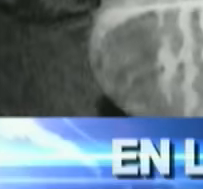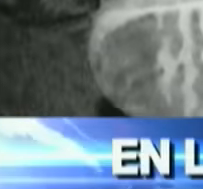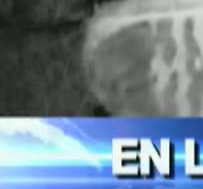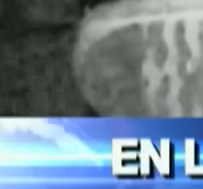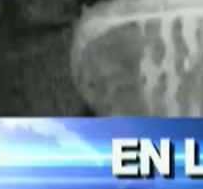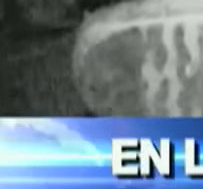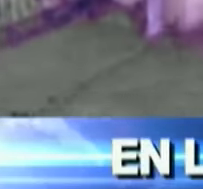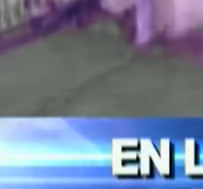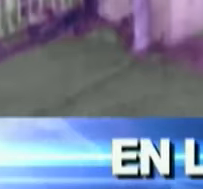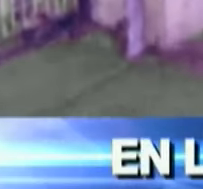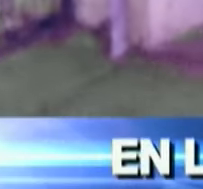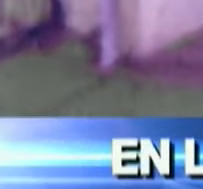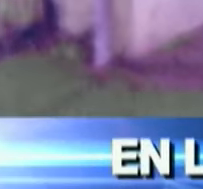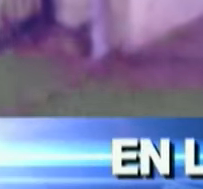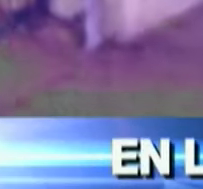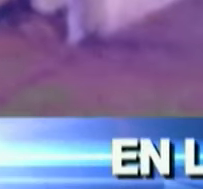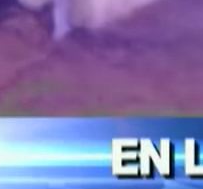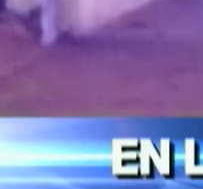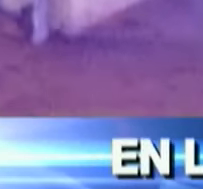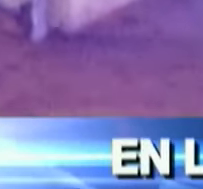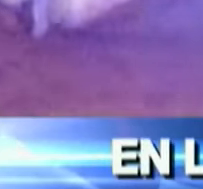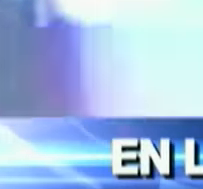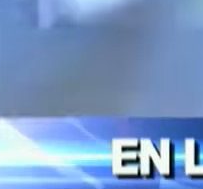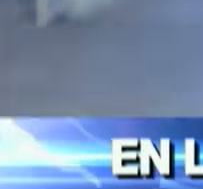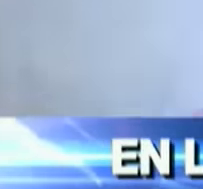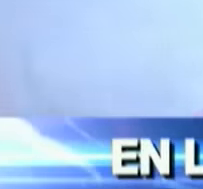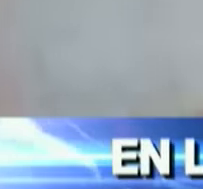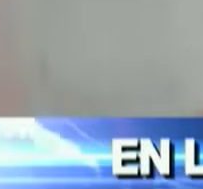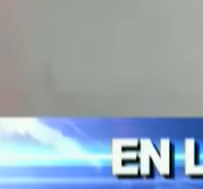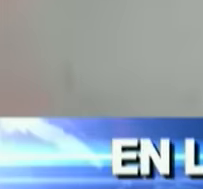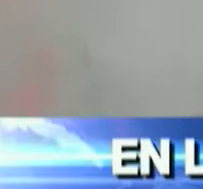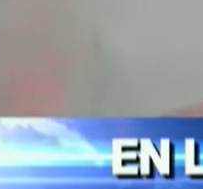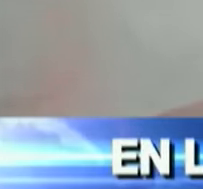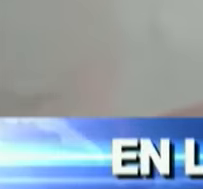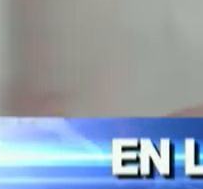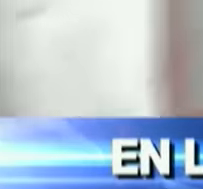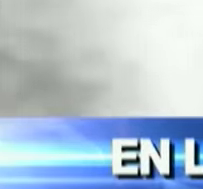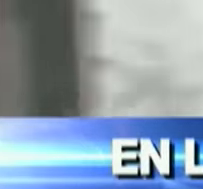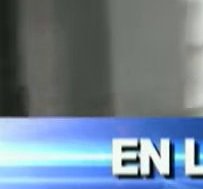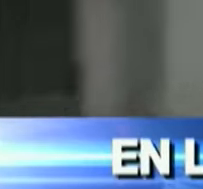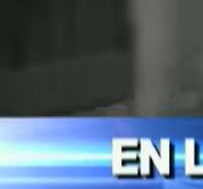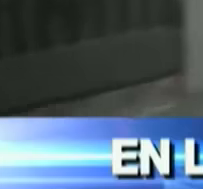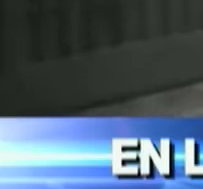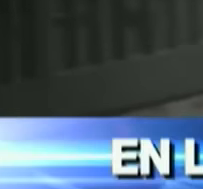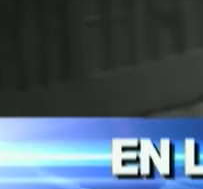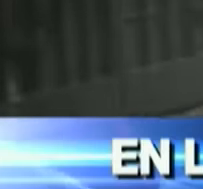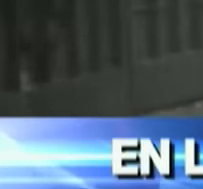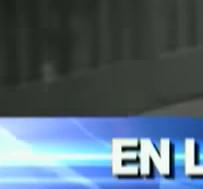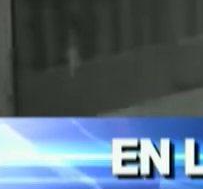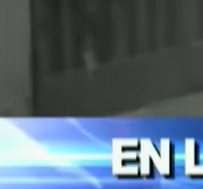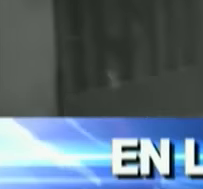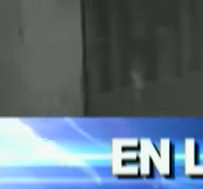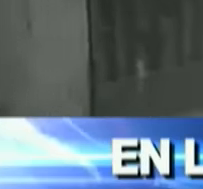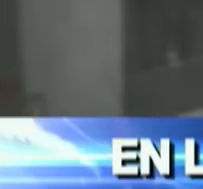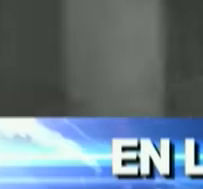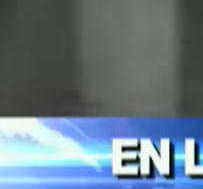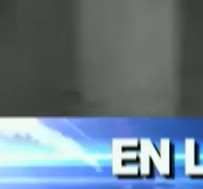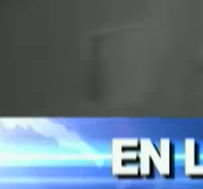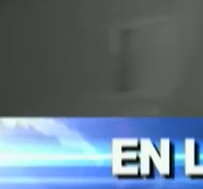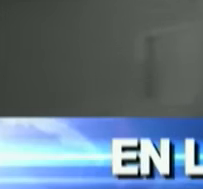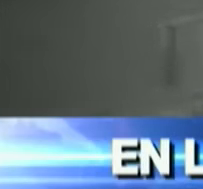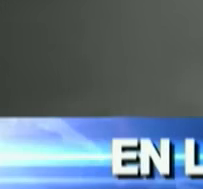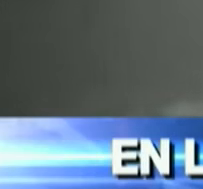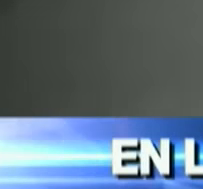Hoy les mostraremos la ardua labor de uno de los personajes que más la suda en esta época. Visitó a quienes viven